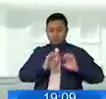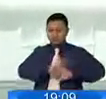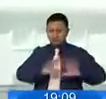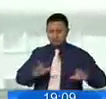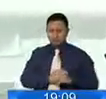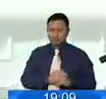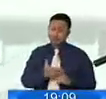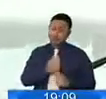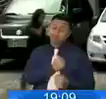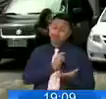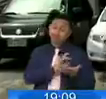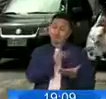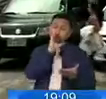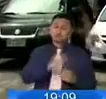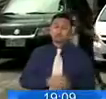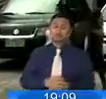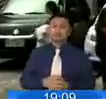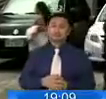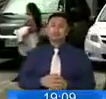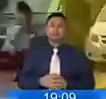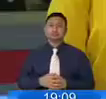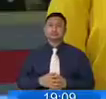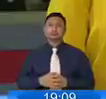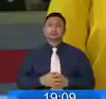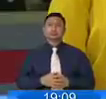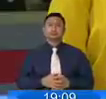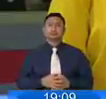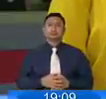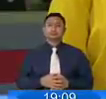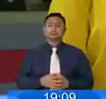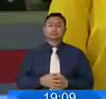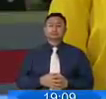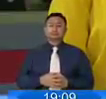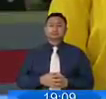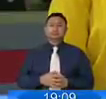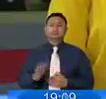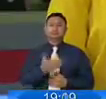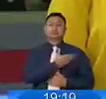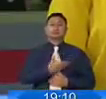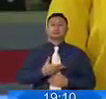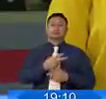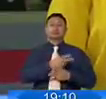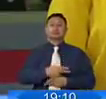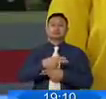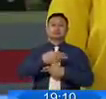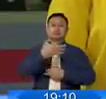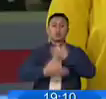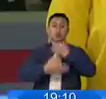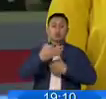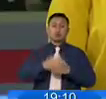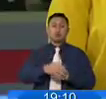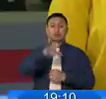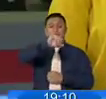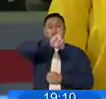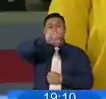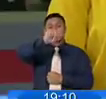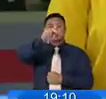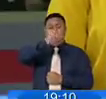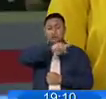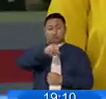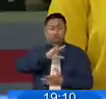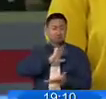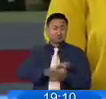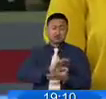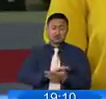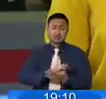evaluación. En Quito informó Adriana Rojas. Gustavo Ayal, presidente del Consejo de la Judicatura, se encuentra tranquilo